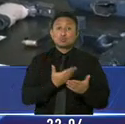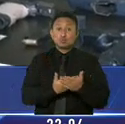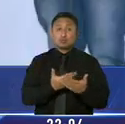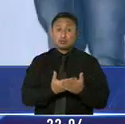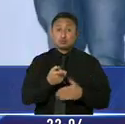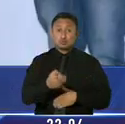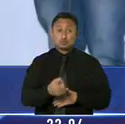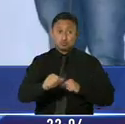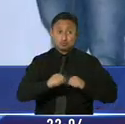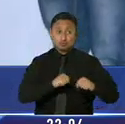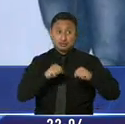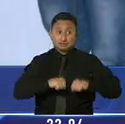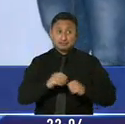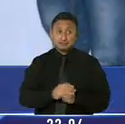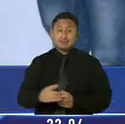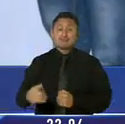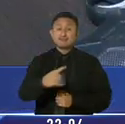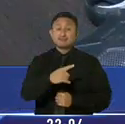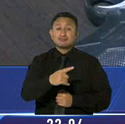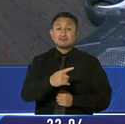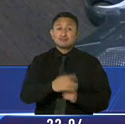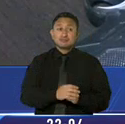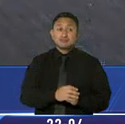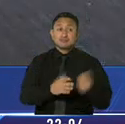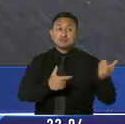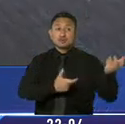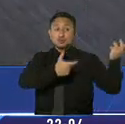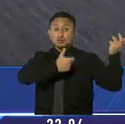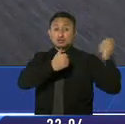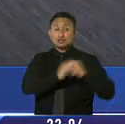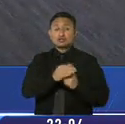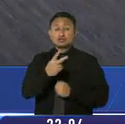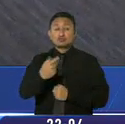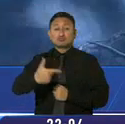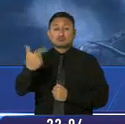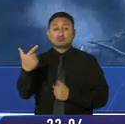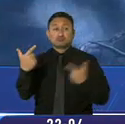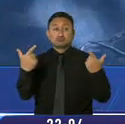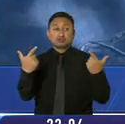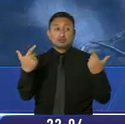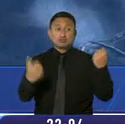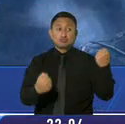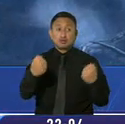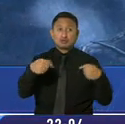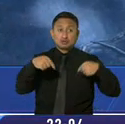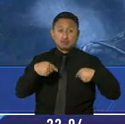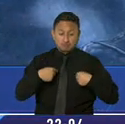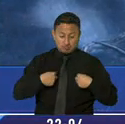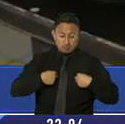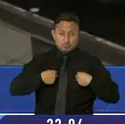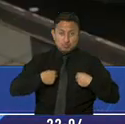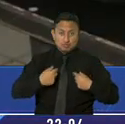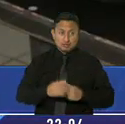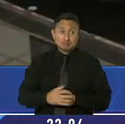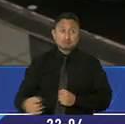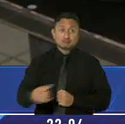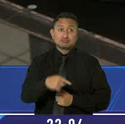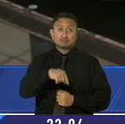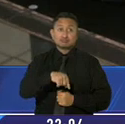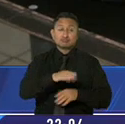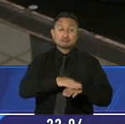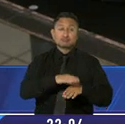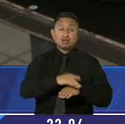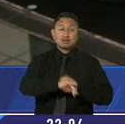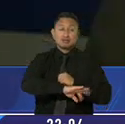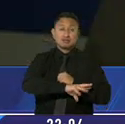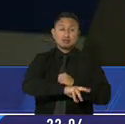en las que estaban inmersos un fusil, 2 pistolas, un vehículo y prendas de vestir vinculantes a los hechos delictivos.